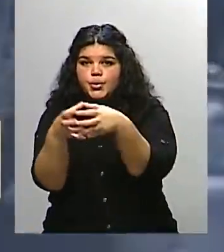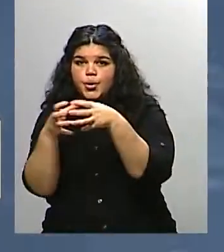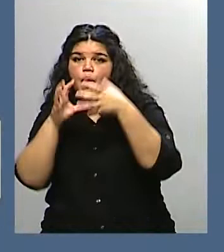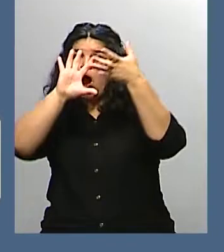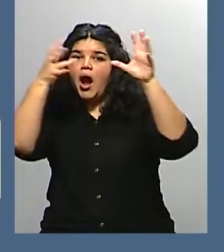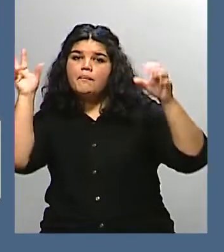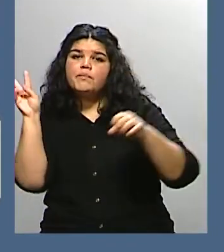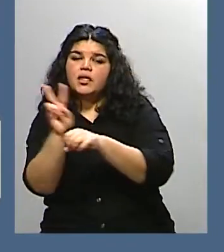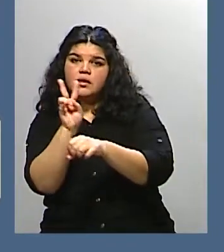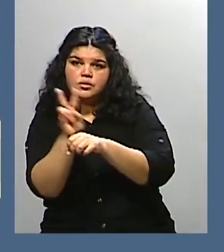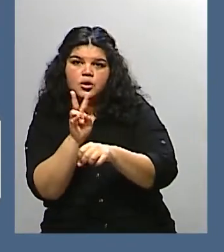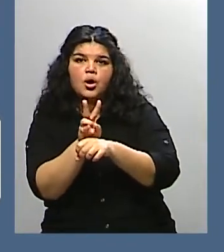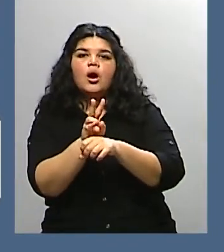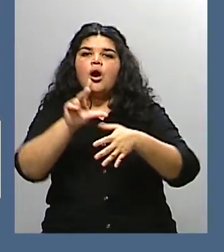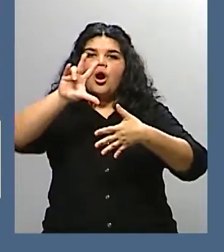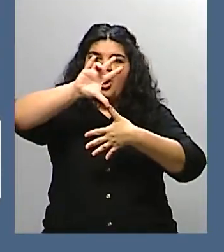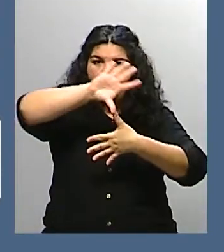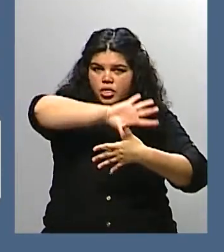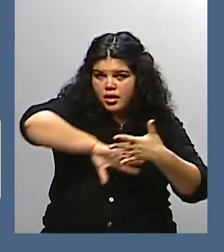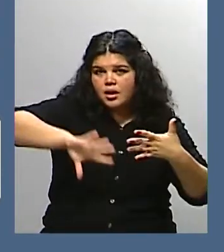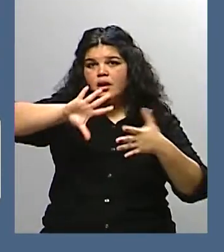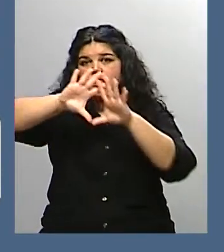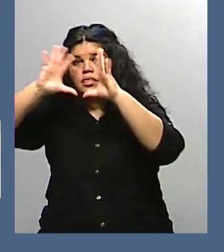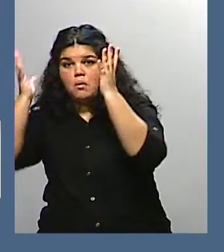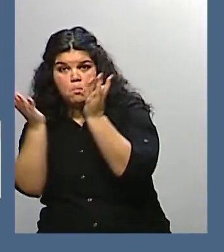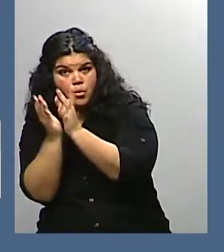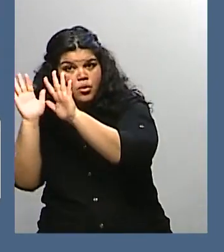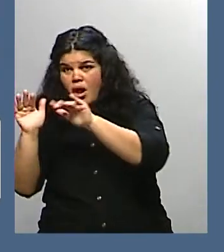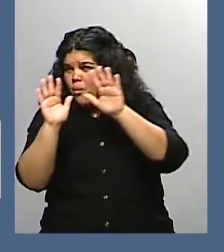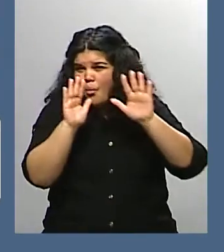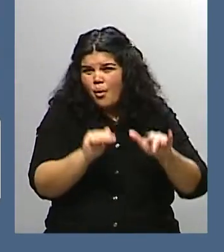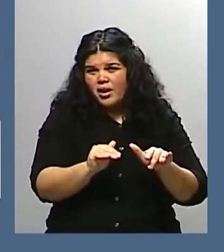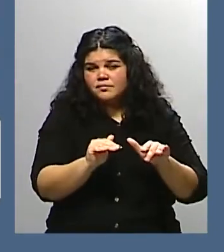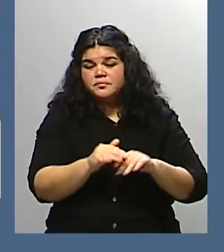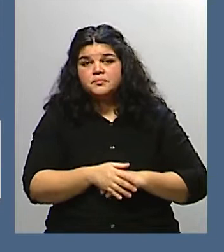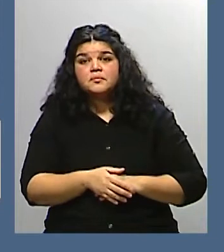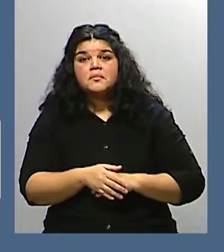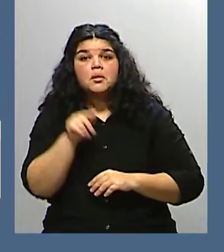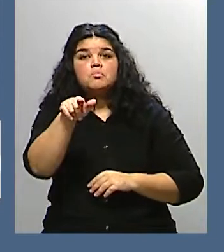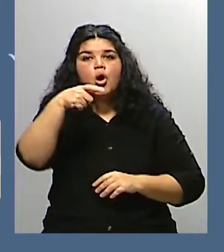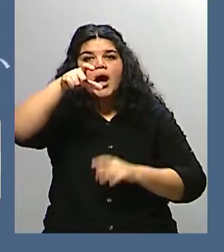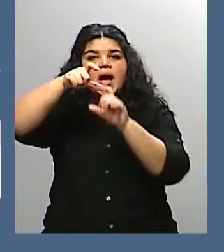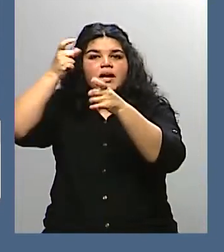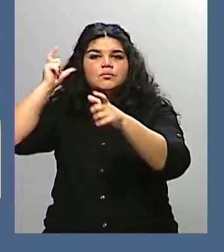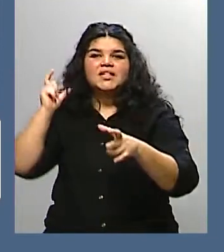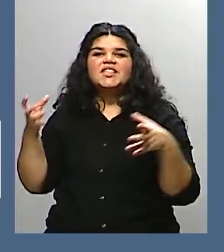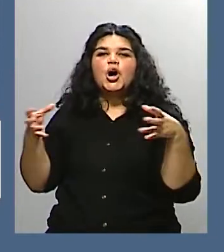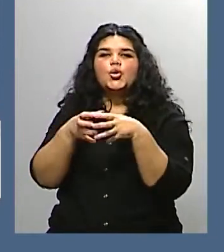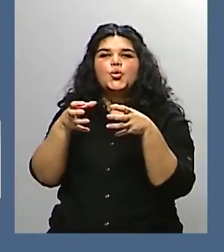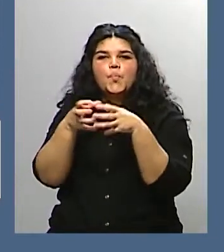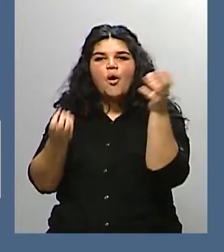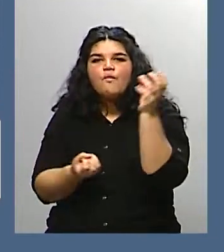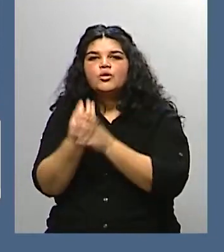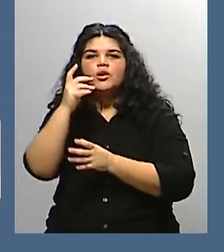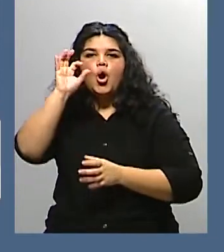a nivel continental y a nivel mundial, y me parecería interesante recuperar la experiencia que vos has tenido desde la Fundación Omacha para dar cuenta de